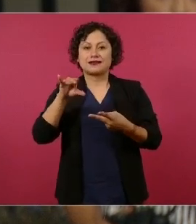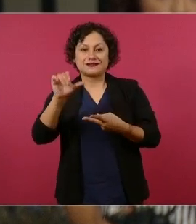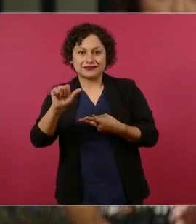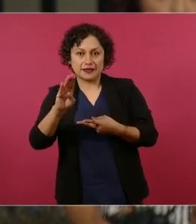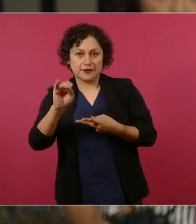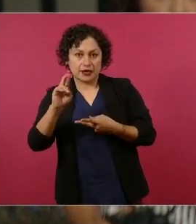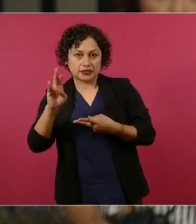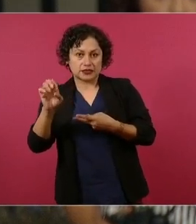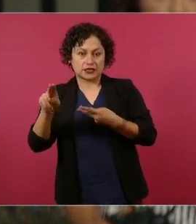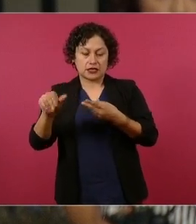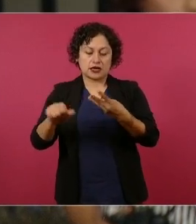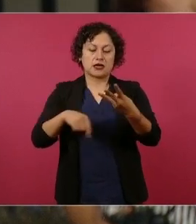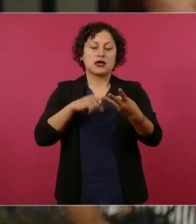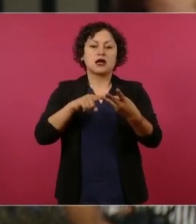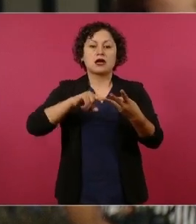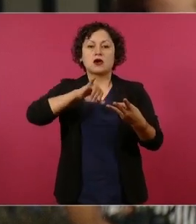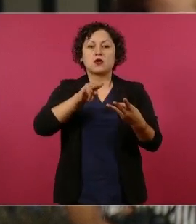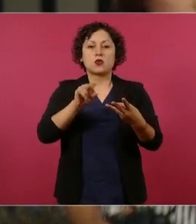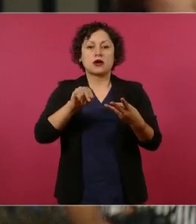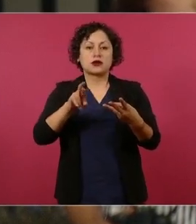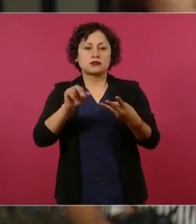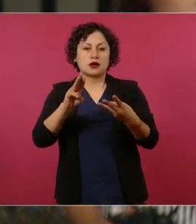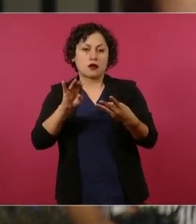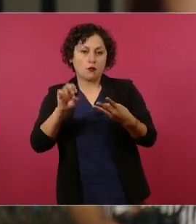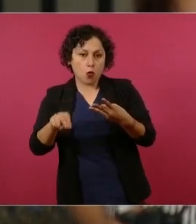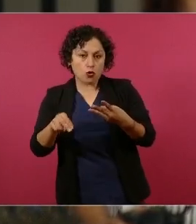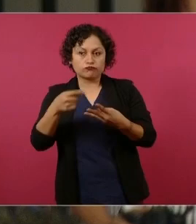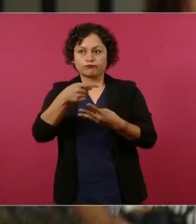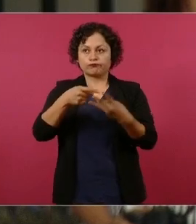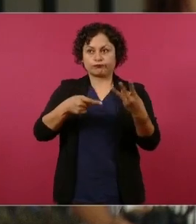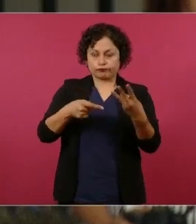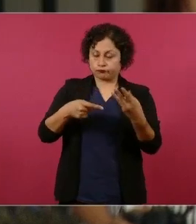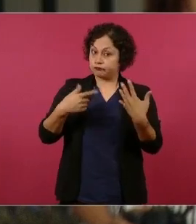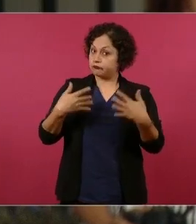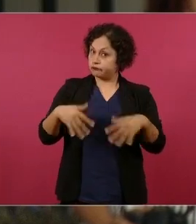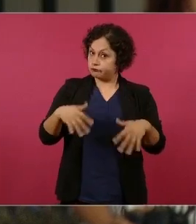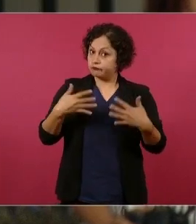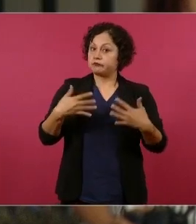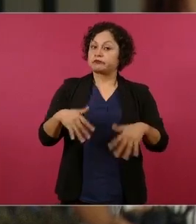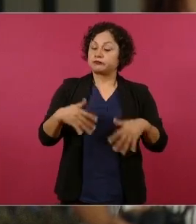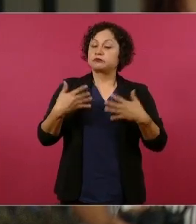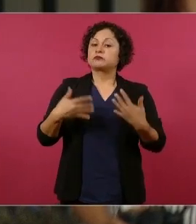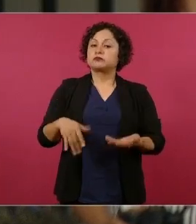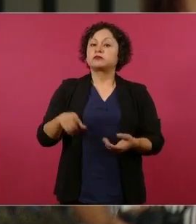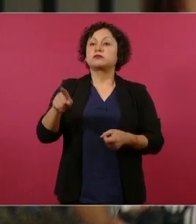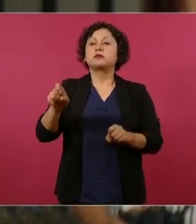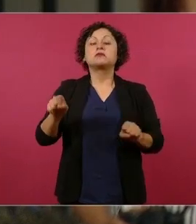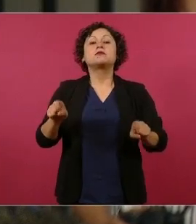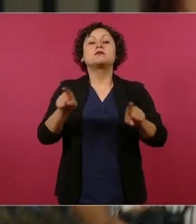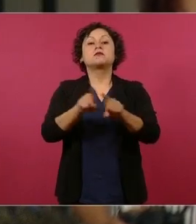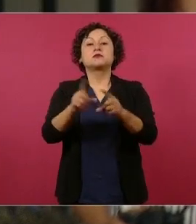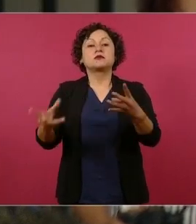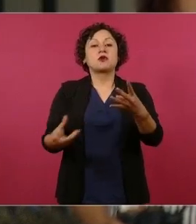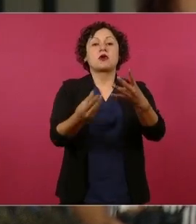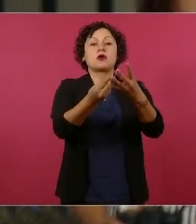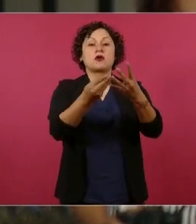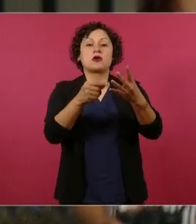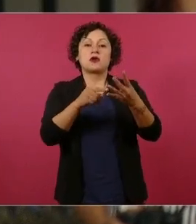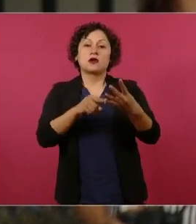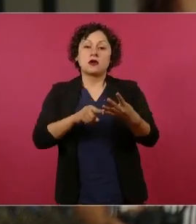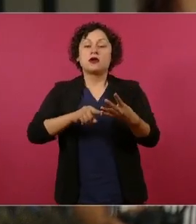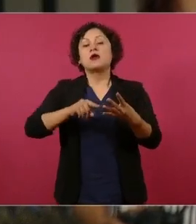está Juan Ramón de la Fuente. Y ya sabía antes que estará en el gobierno de la doctora Claudia Sheinbaum, Rogelio